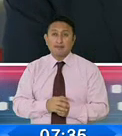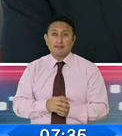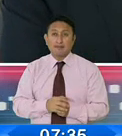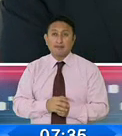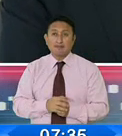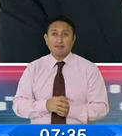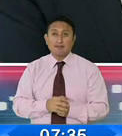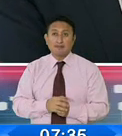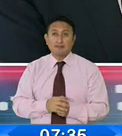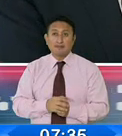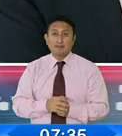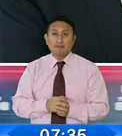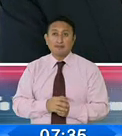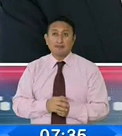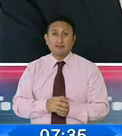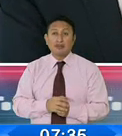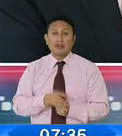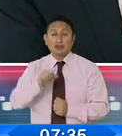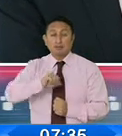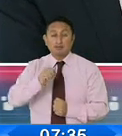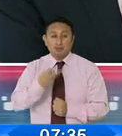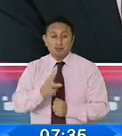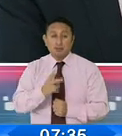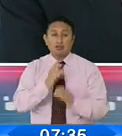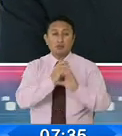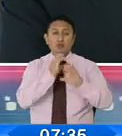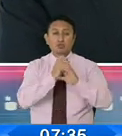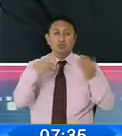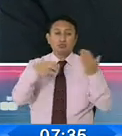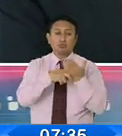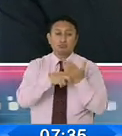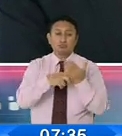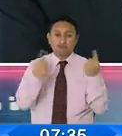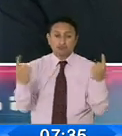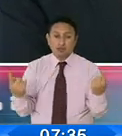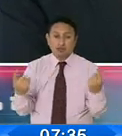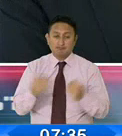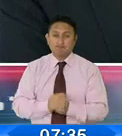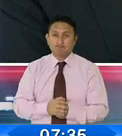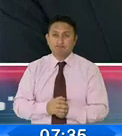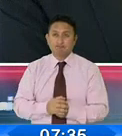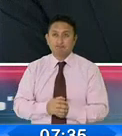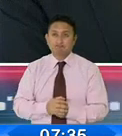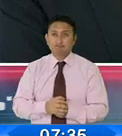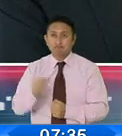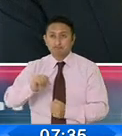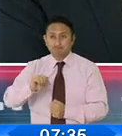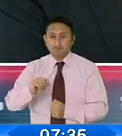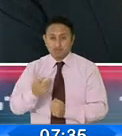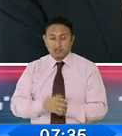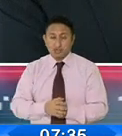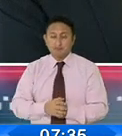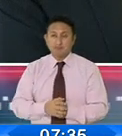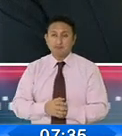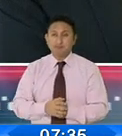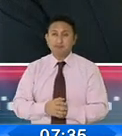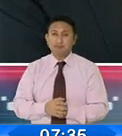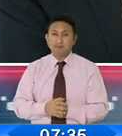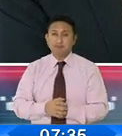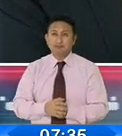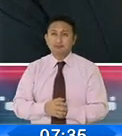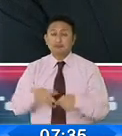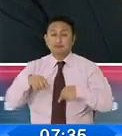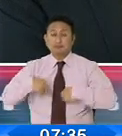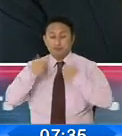las terminales interprovinciales. Sí, nosotros igualmente vamos a hacer los